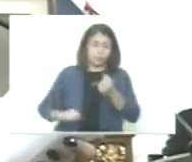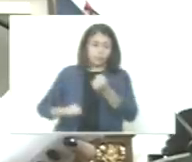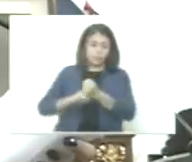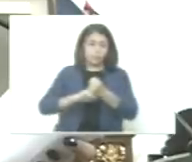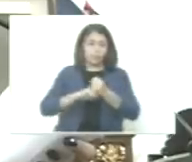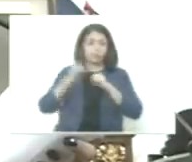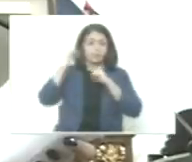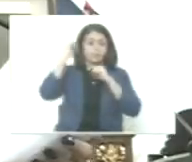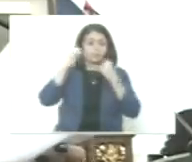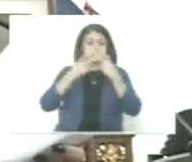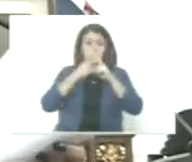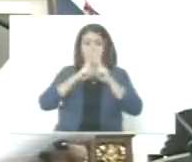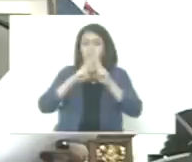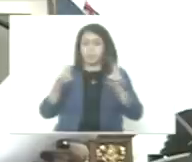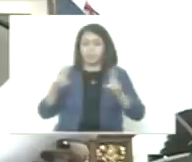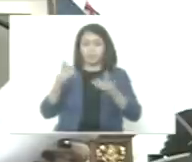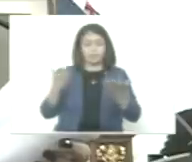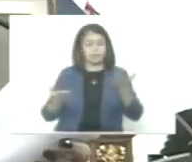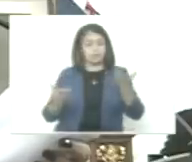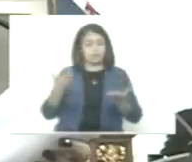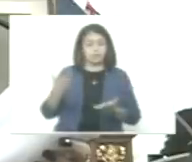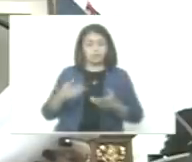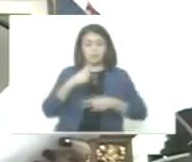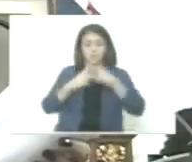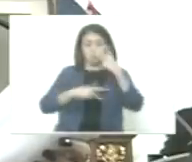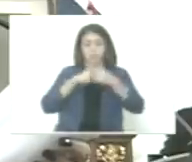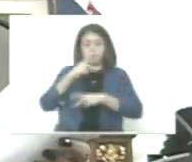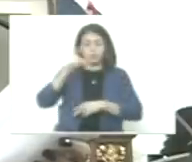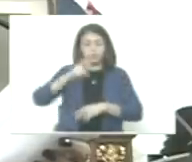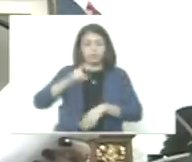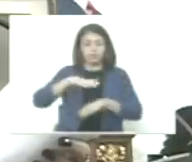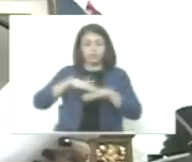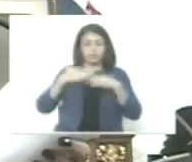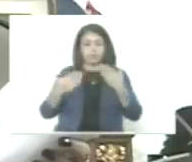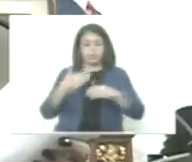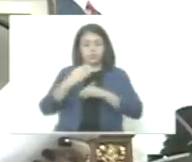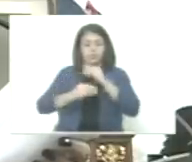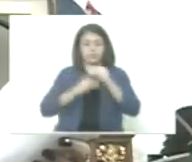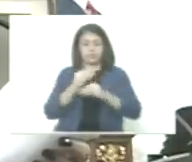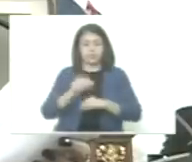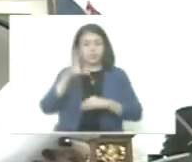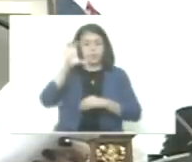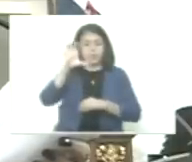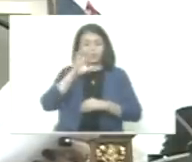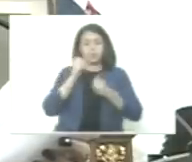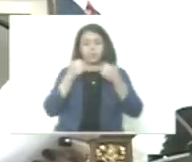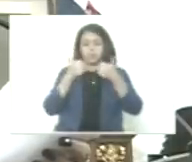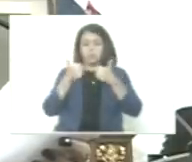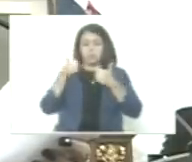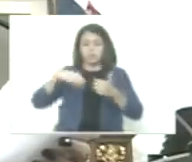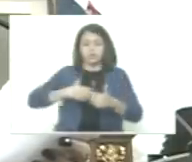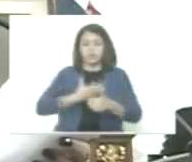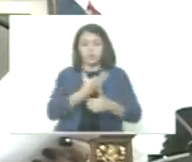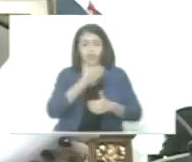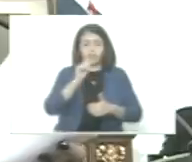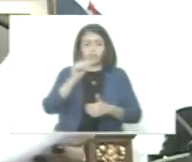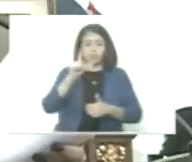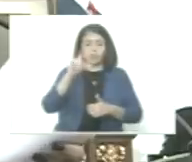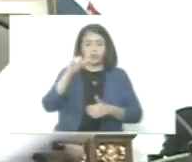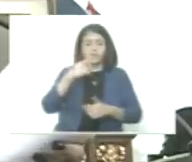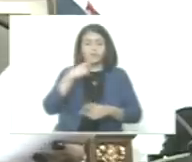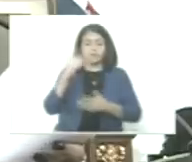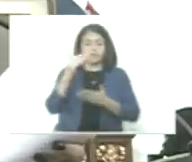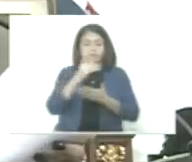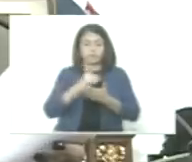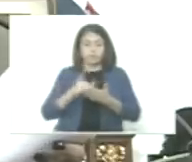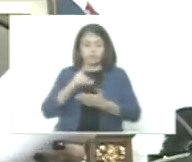triunfo de la paz y la estabilidad política necesaria para construir la patria buena, cantada por Alí,